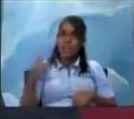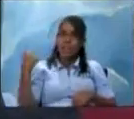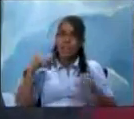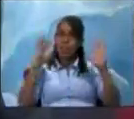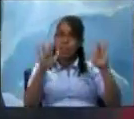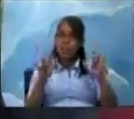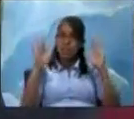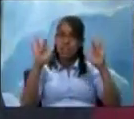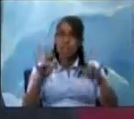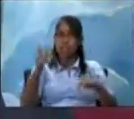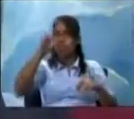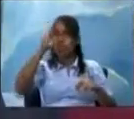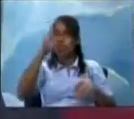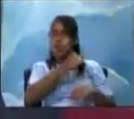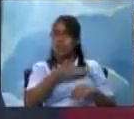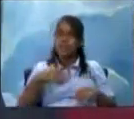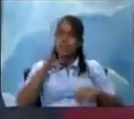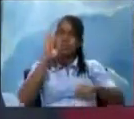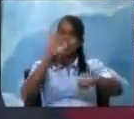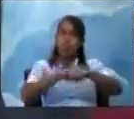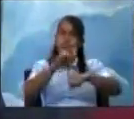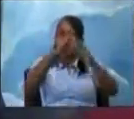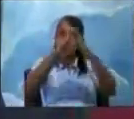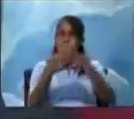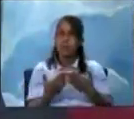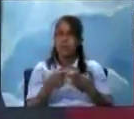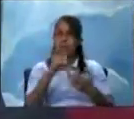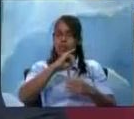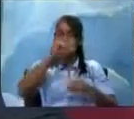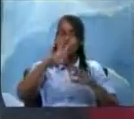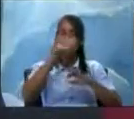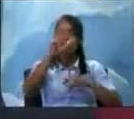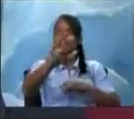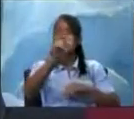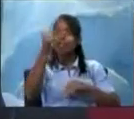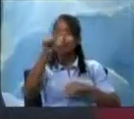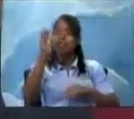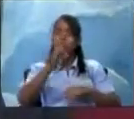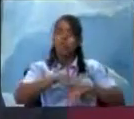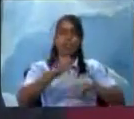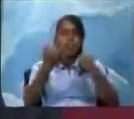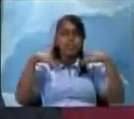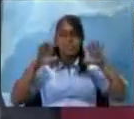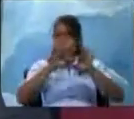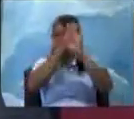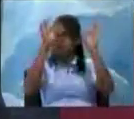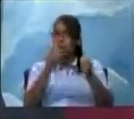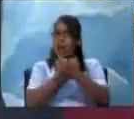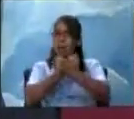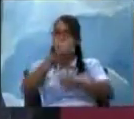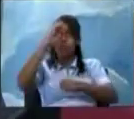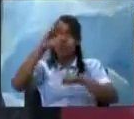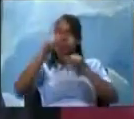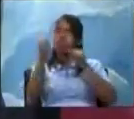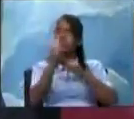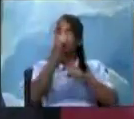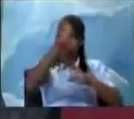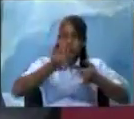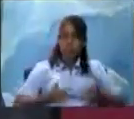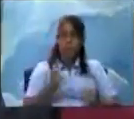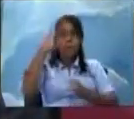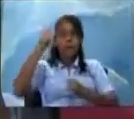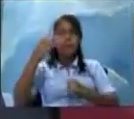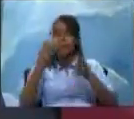tener misericordia, Dios quiere que se cumpla esa palabra en Juan 3:16, porque de tal manera amó Dios al mundo, que ha dado su